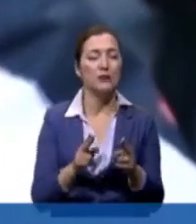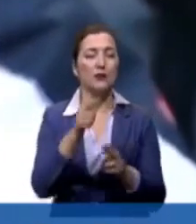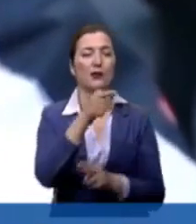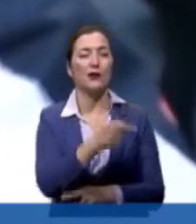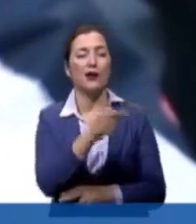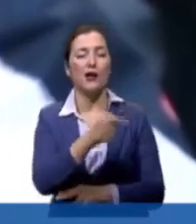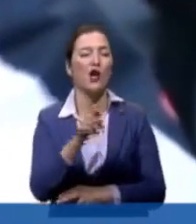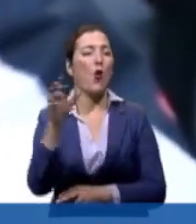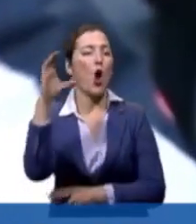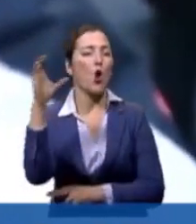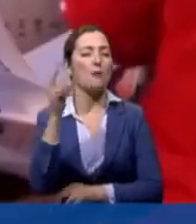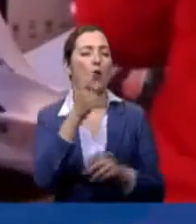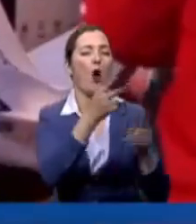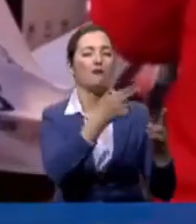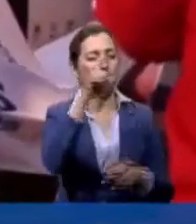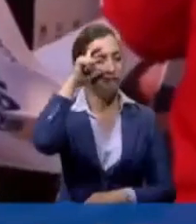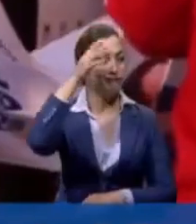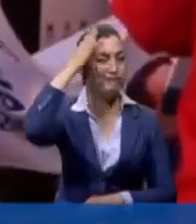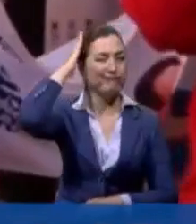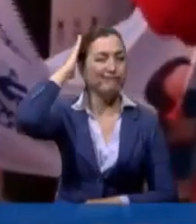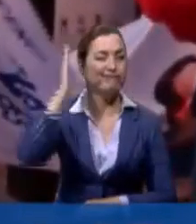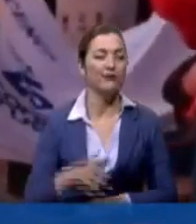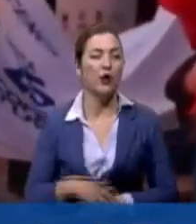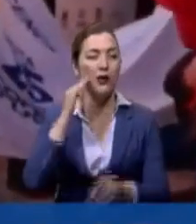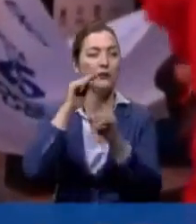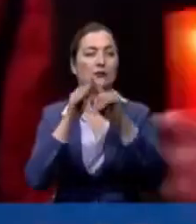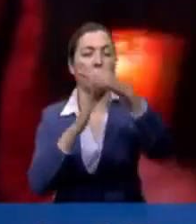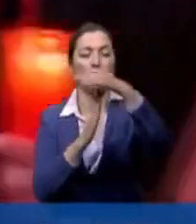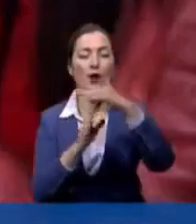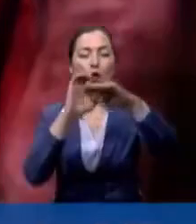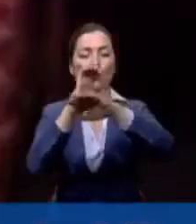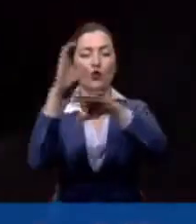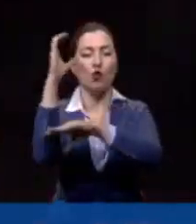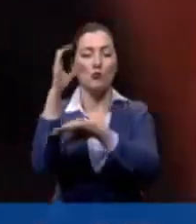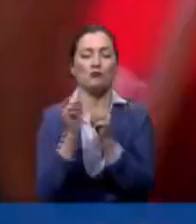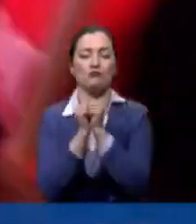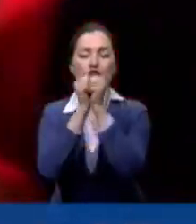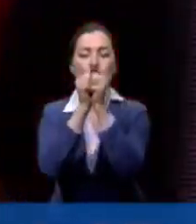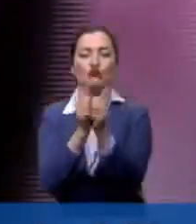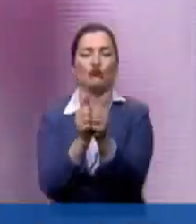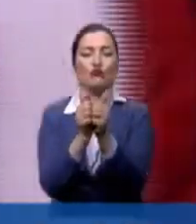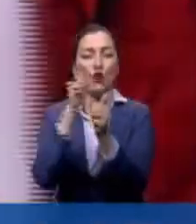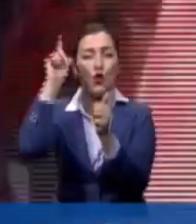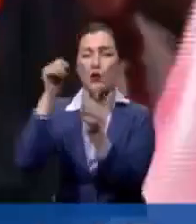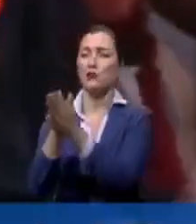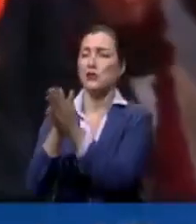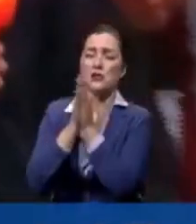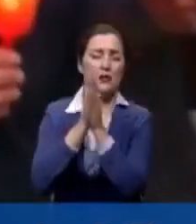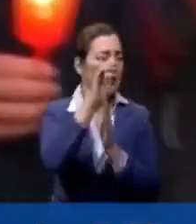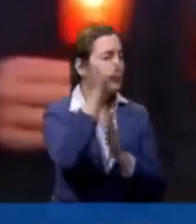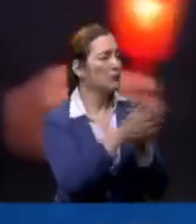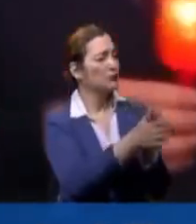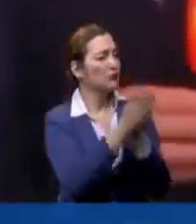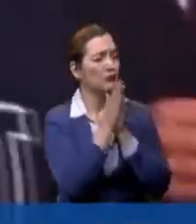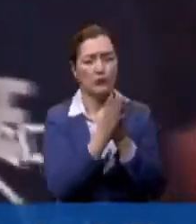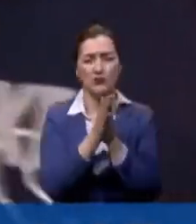acá Fernando Villavicencio. Con mensajes de paz se unieron ecuatorianos y colombianos para pedir a sus gobiernos mano dura contra